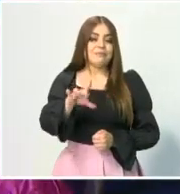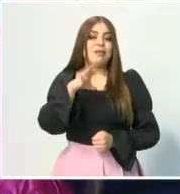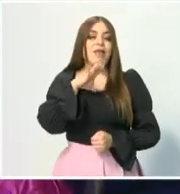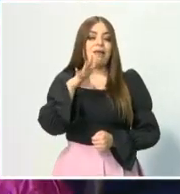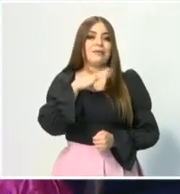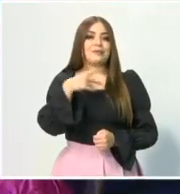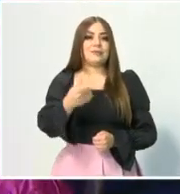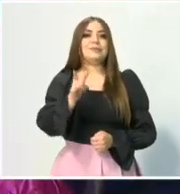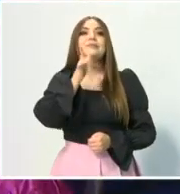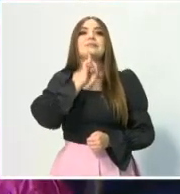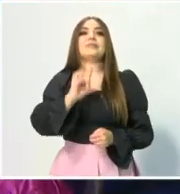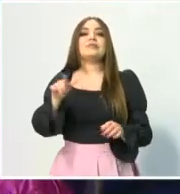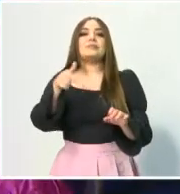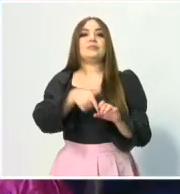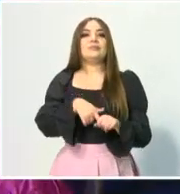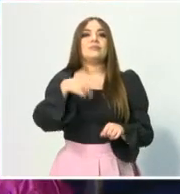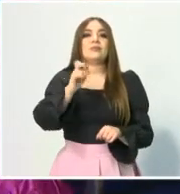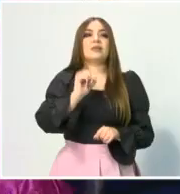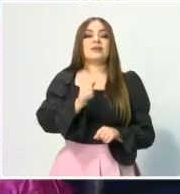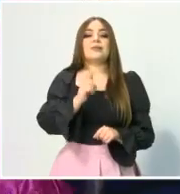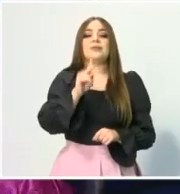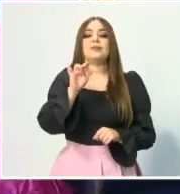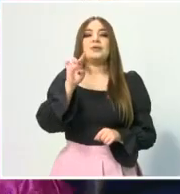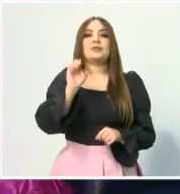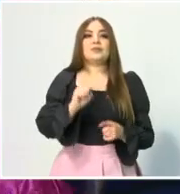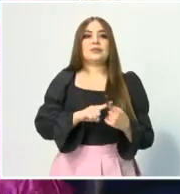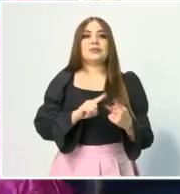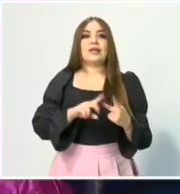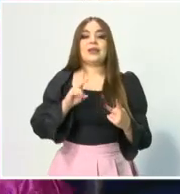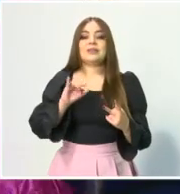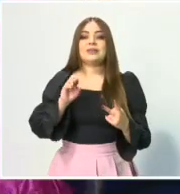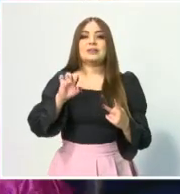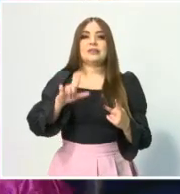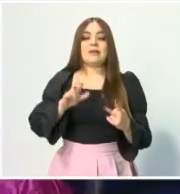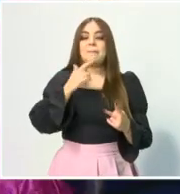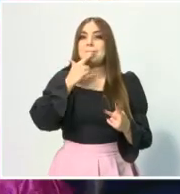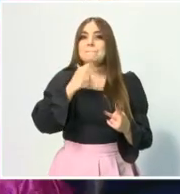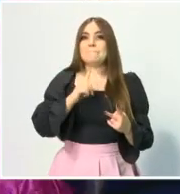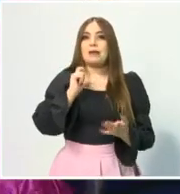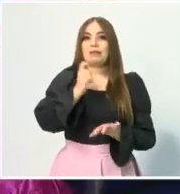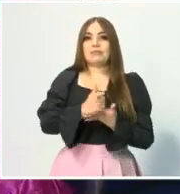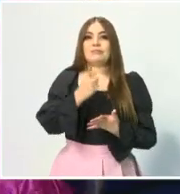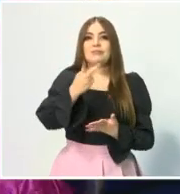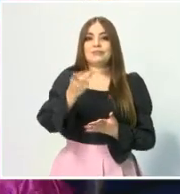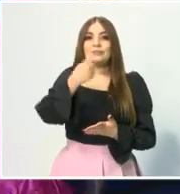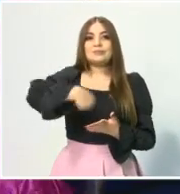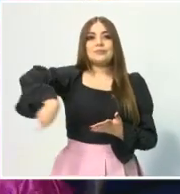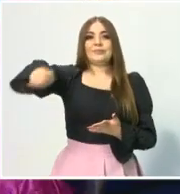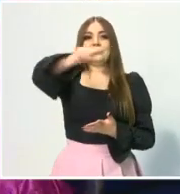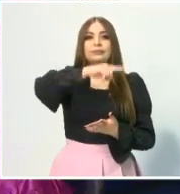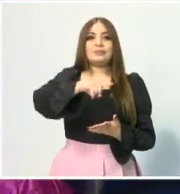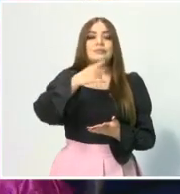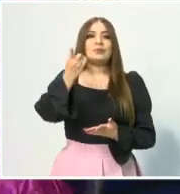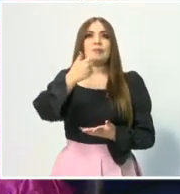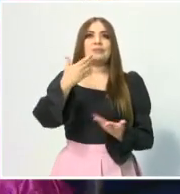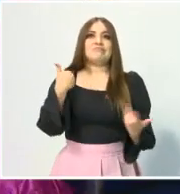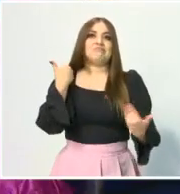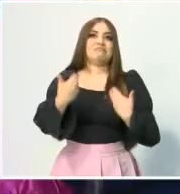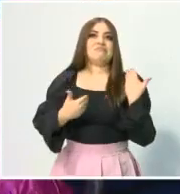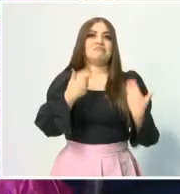gasolina regular, plus y diésel al mejor precio del mercado. Además, disfruta de sus constantes